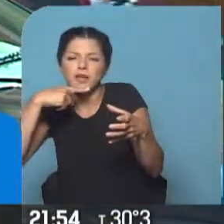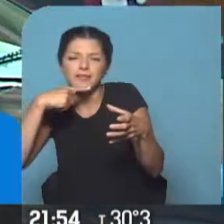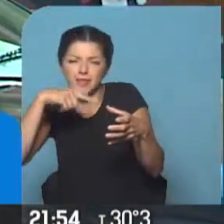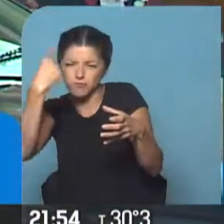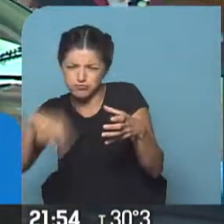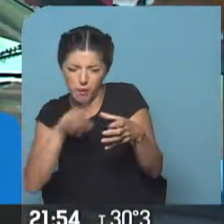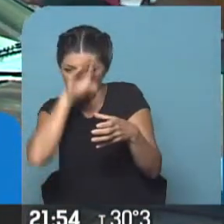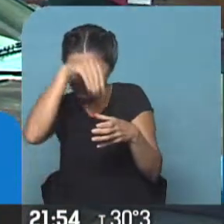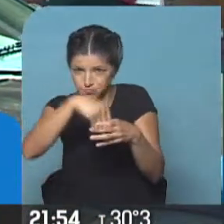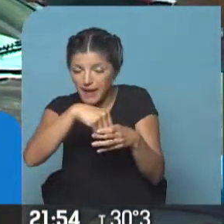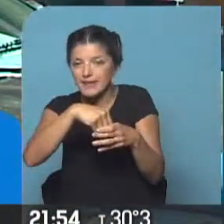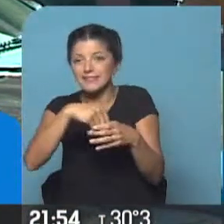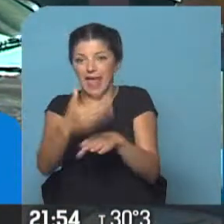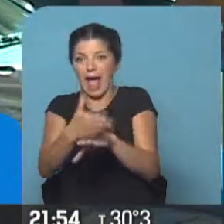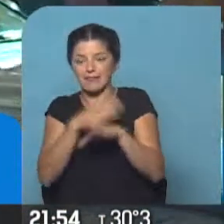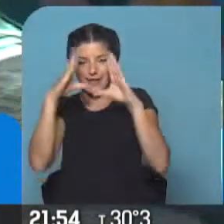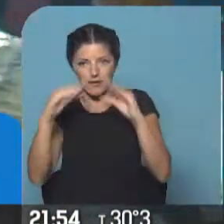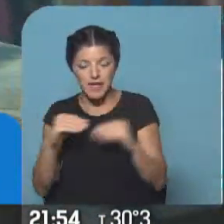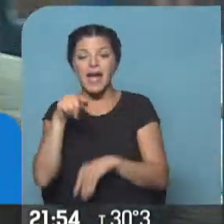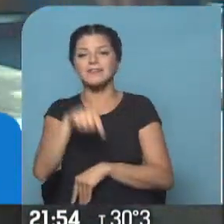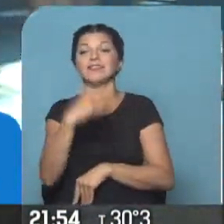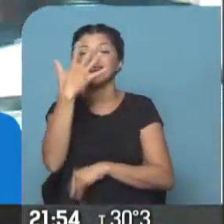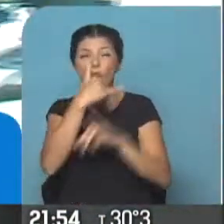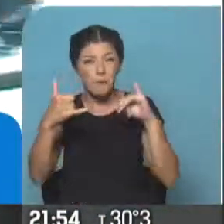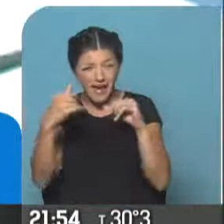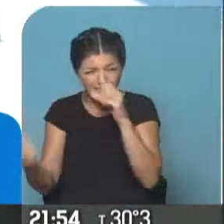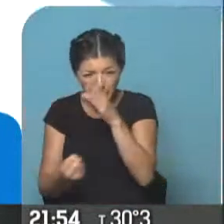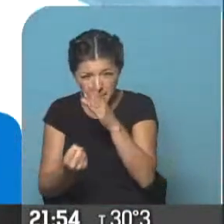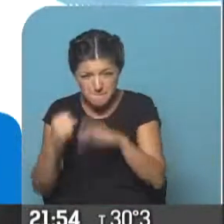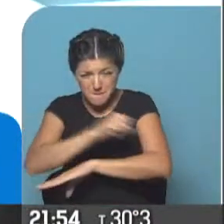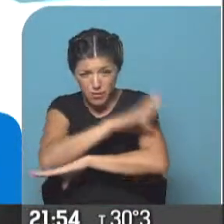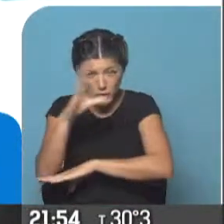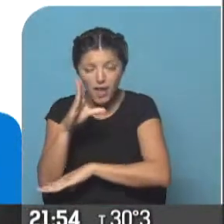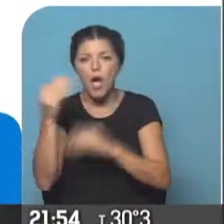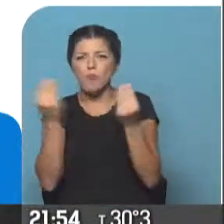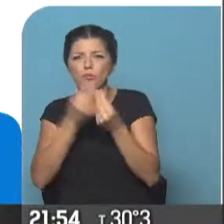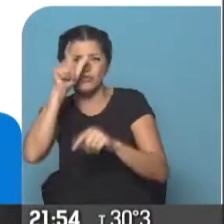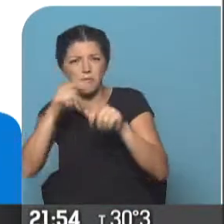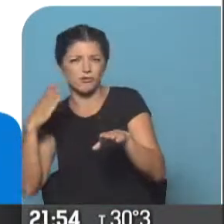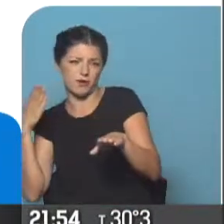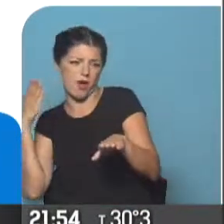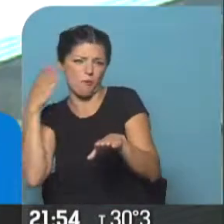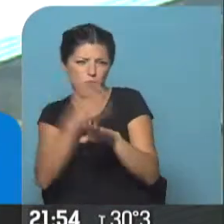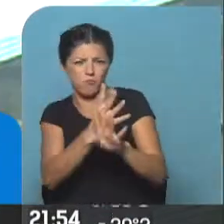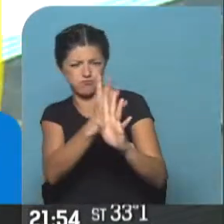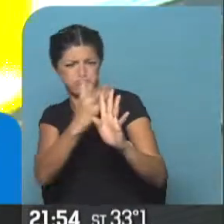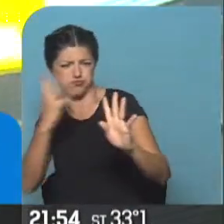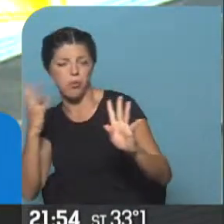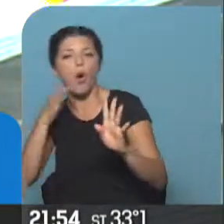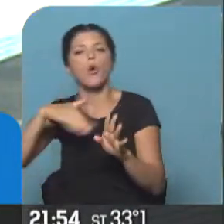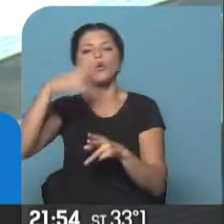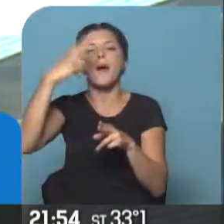semana previa a Navidad. Desde las 5:30 de la madrugada, cientos de personas se acercan a la mítica confitería de Plaza